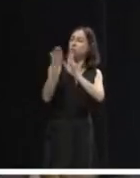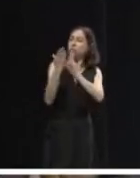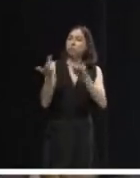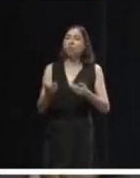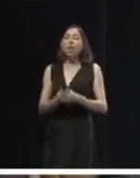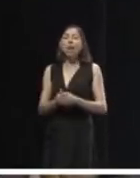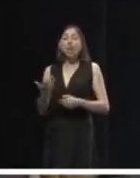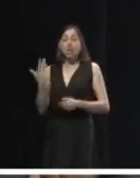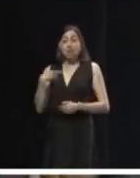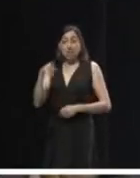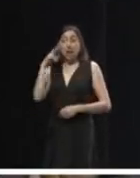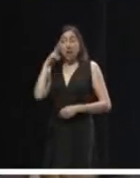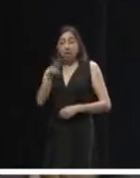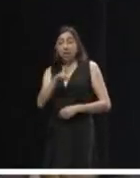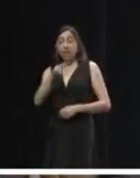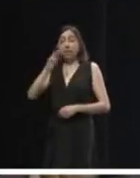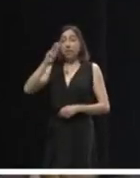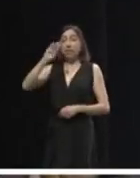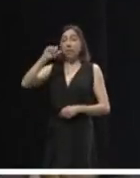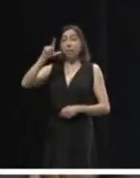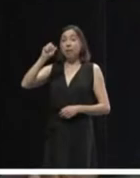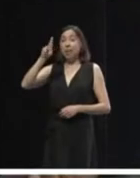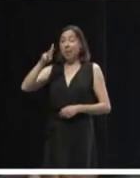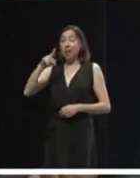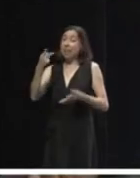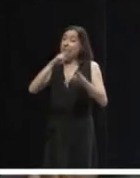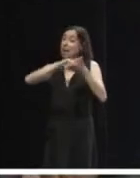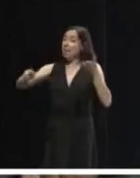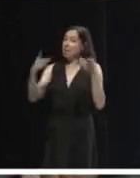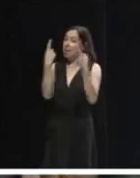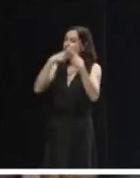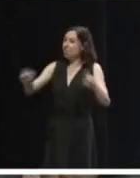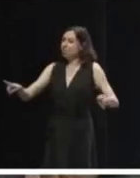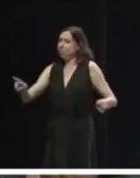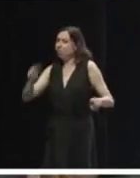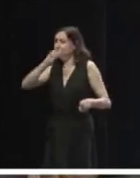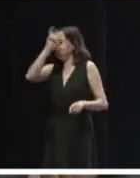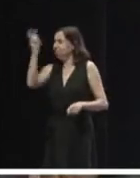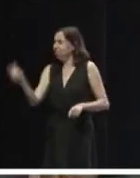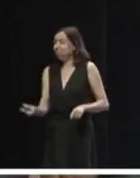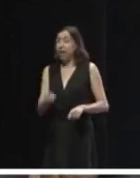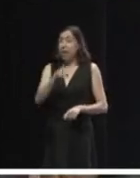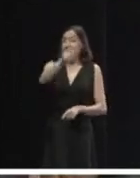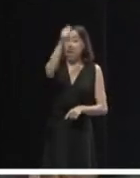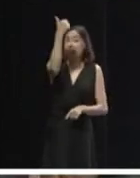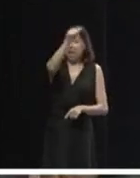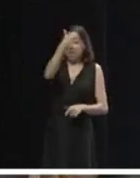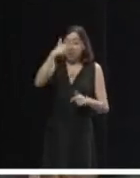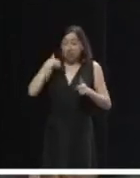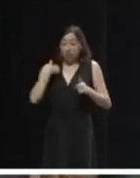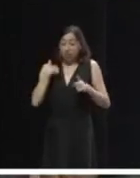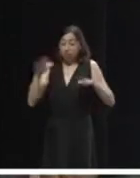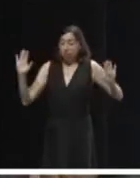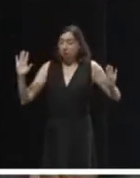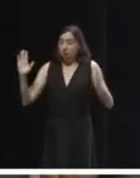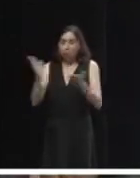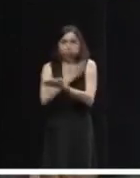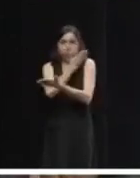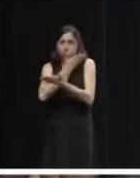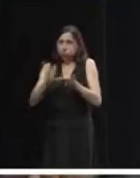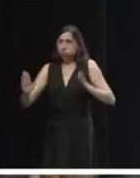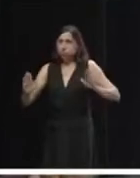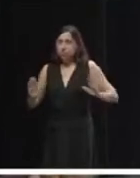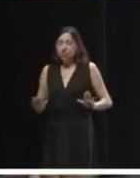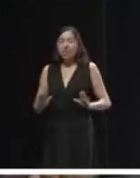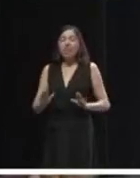Ya veis, Pilar, que Galicia es diversa. Entre él y yo hay un continente por el medio. Dice